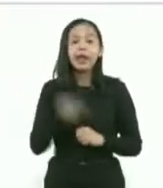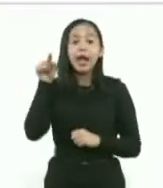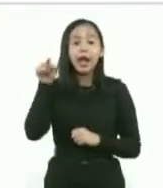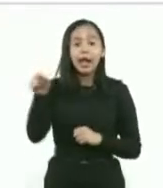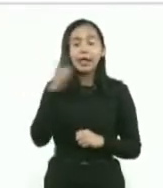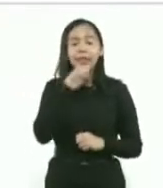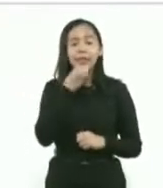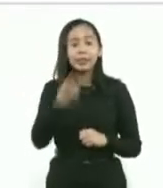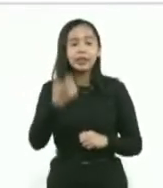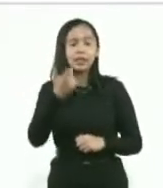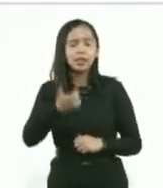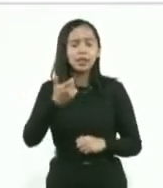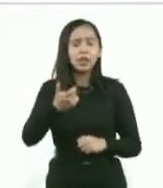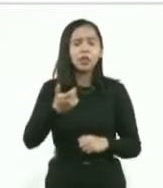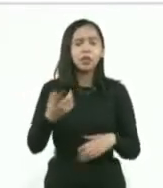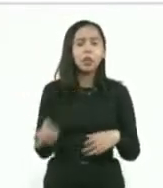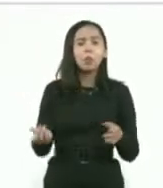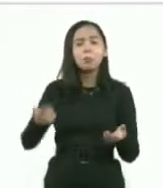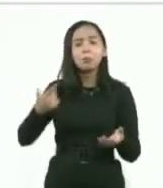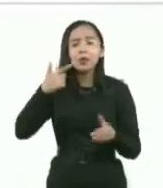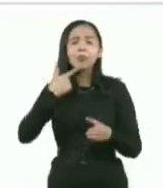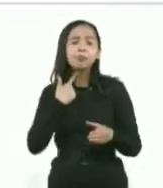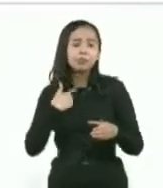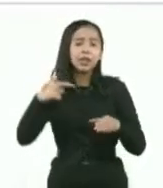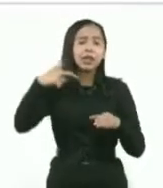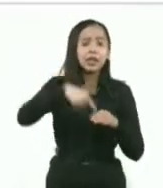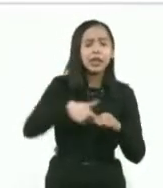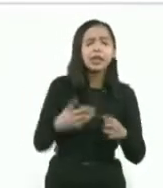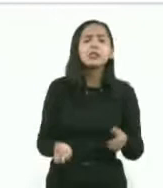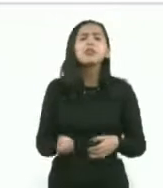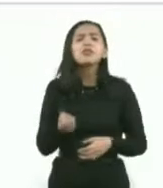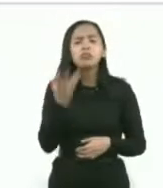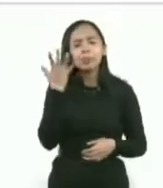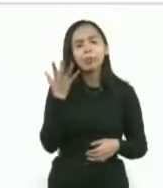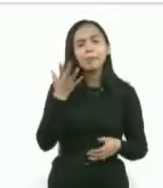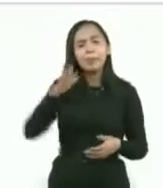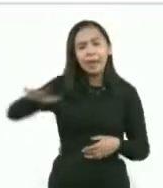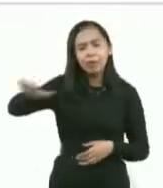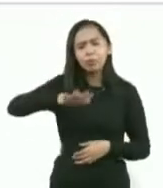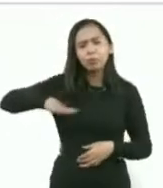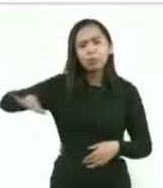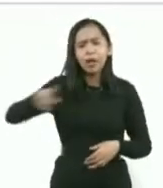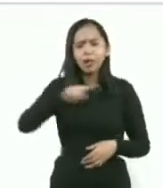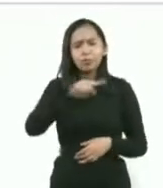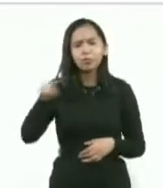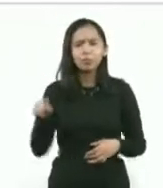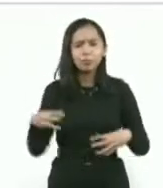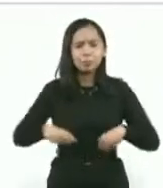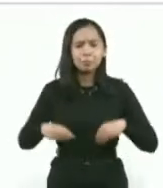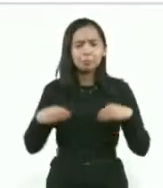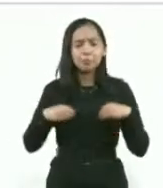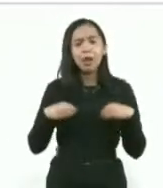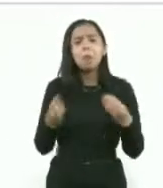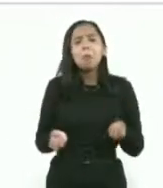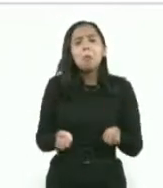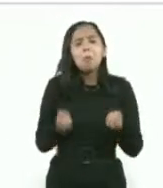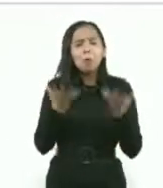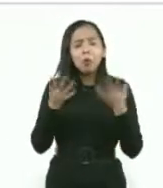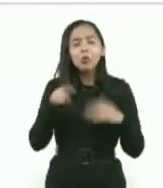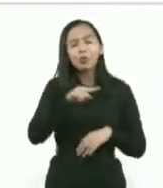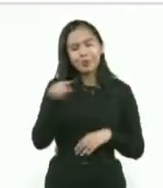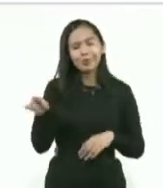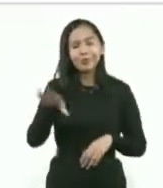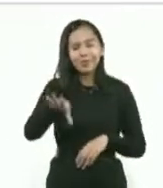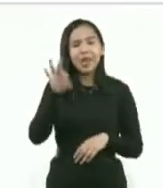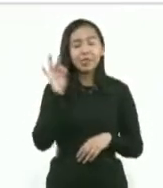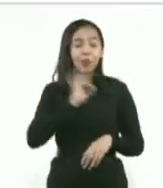las gasolineras en la zona en la que tú transitas para que puedas escoger al